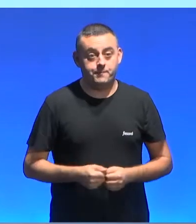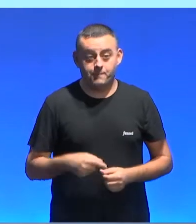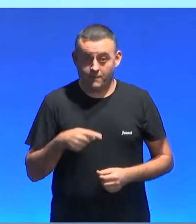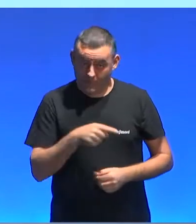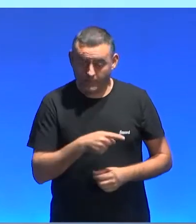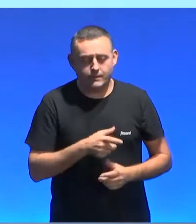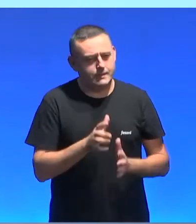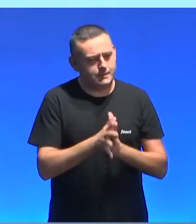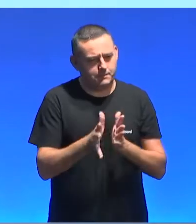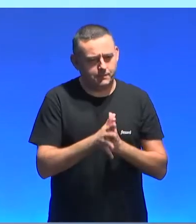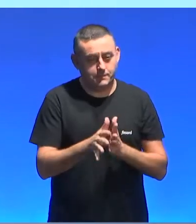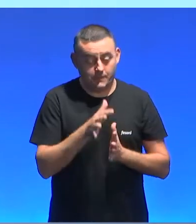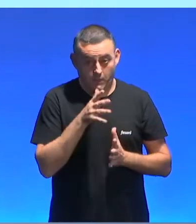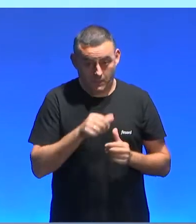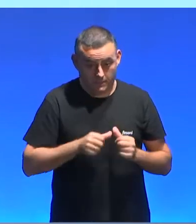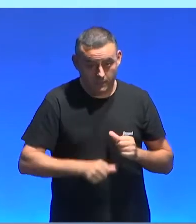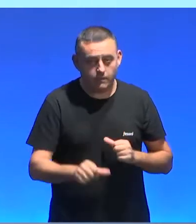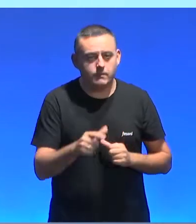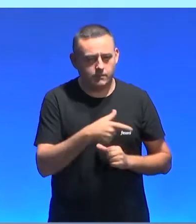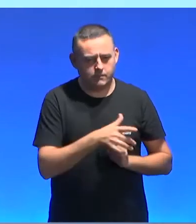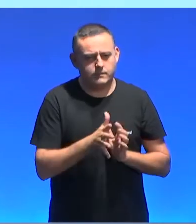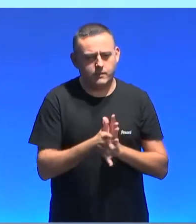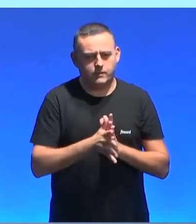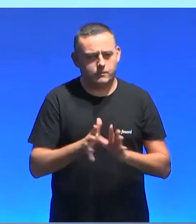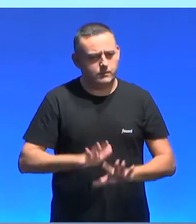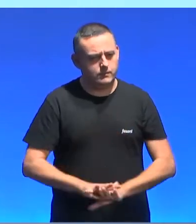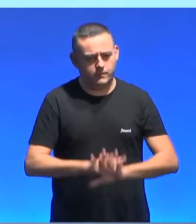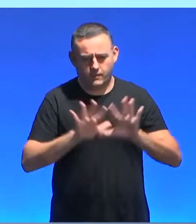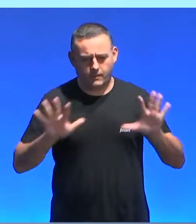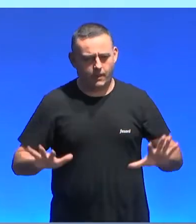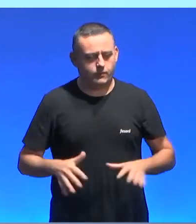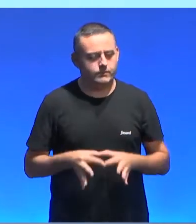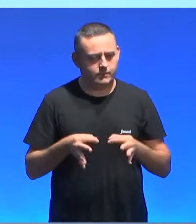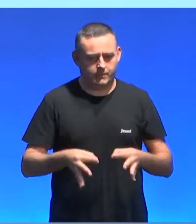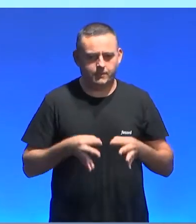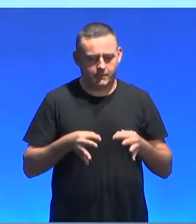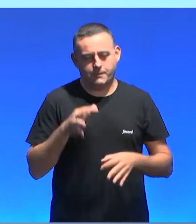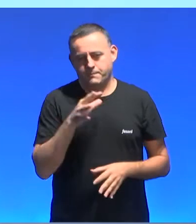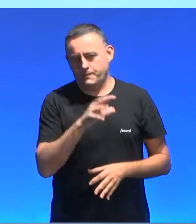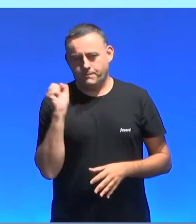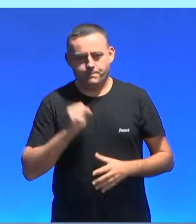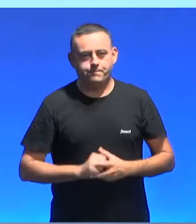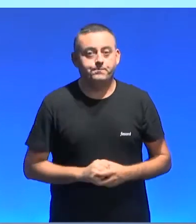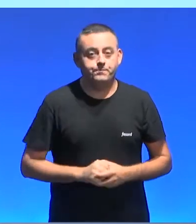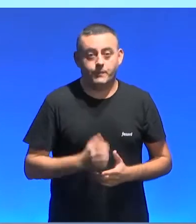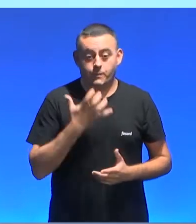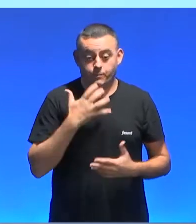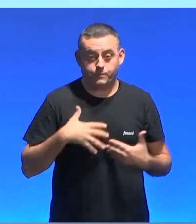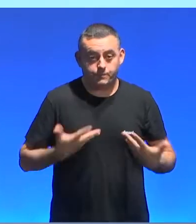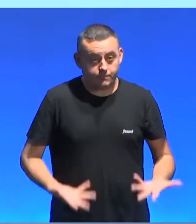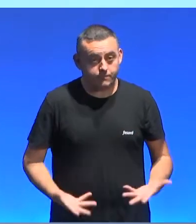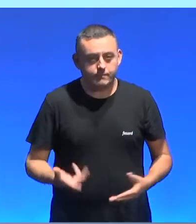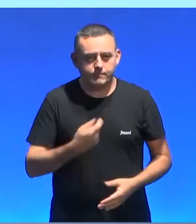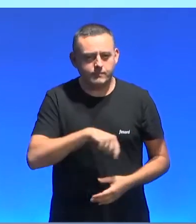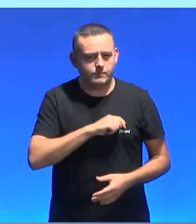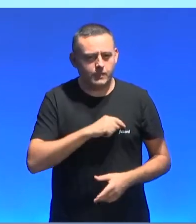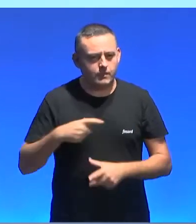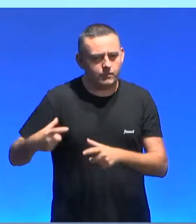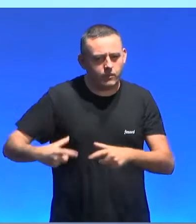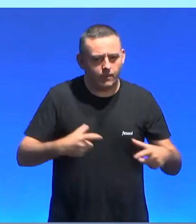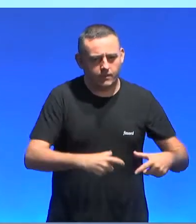porque Francesco ha hablado muy claro, se le entiende muy, muy bien. Actualmente, en el caso de España, hay algunas